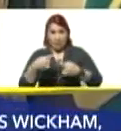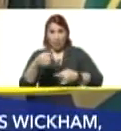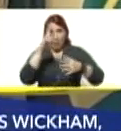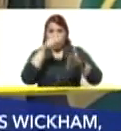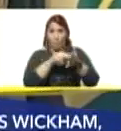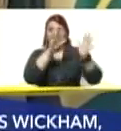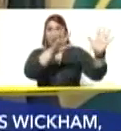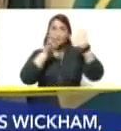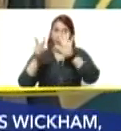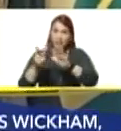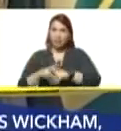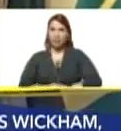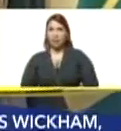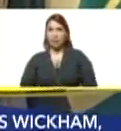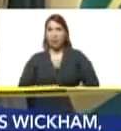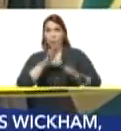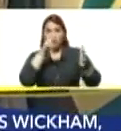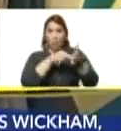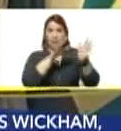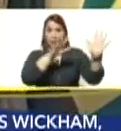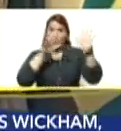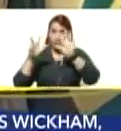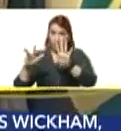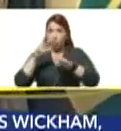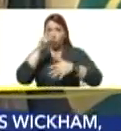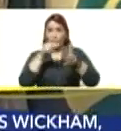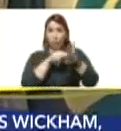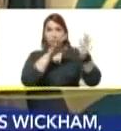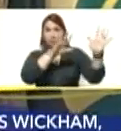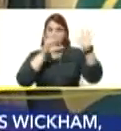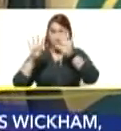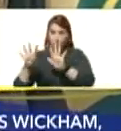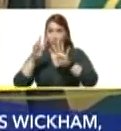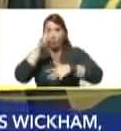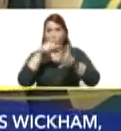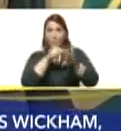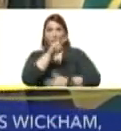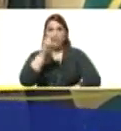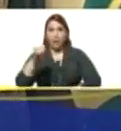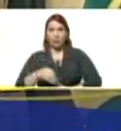2017, 18, 19, 20,